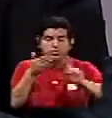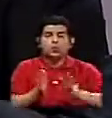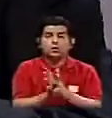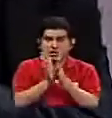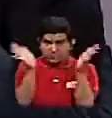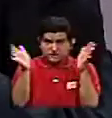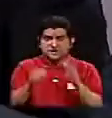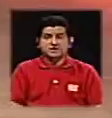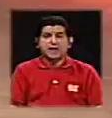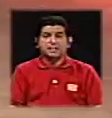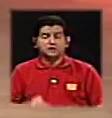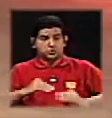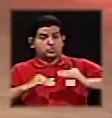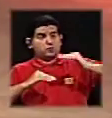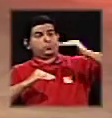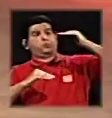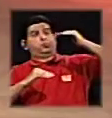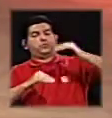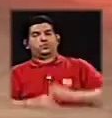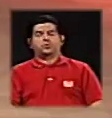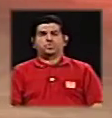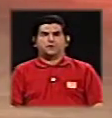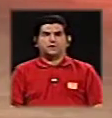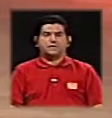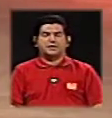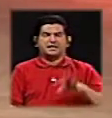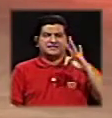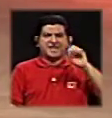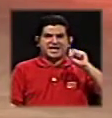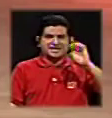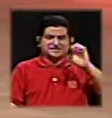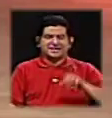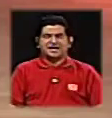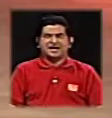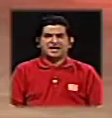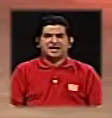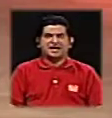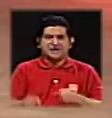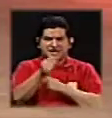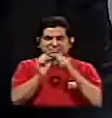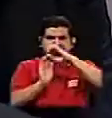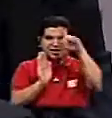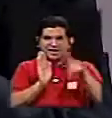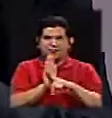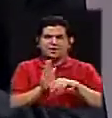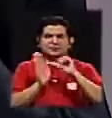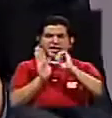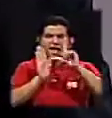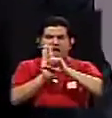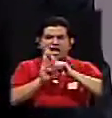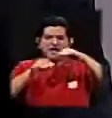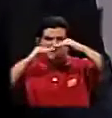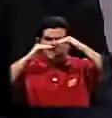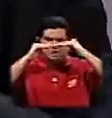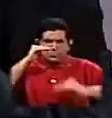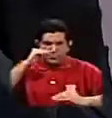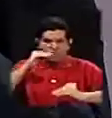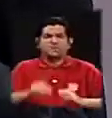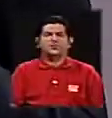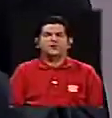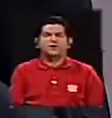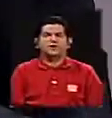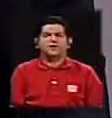públicas salen muy altas, el TCE, la Sala Cuarta y la Asamblea Legislativa más abajo. A modo de hipótesis, quizás,